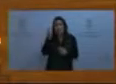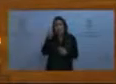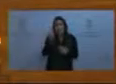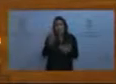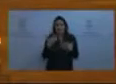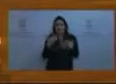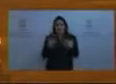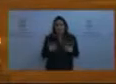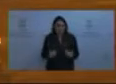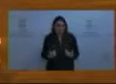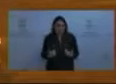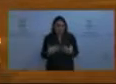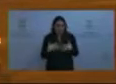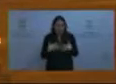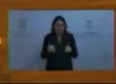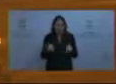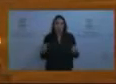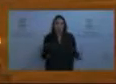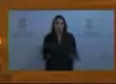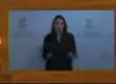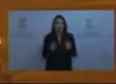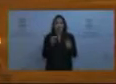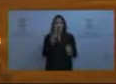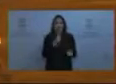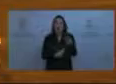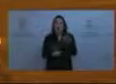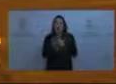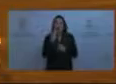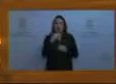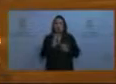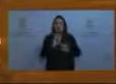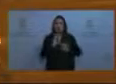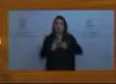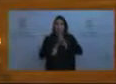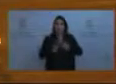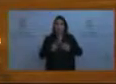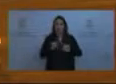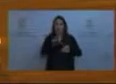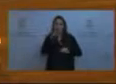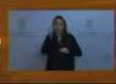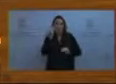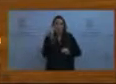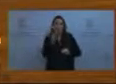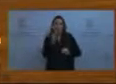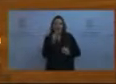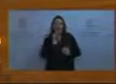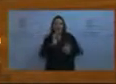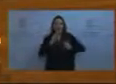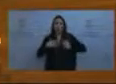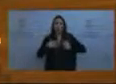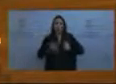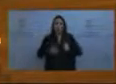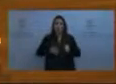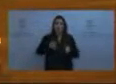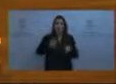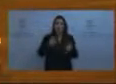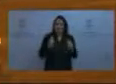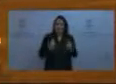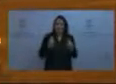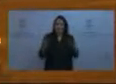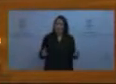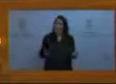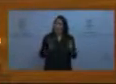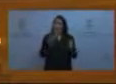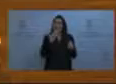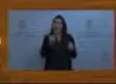su salud el incluir estos alimentos como algo saludable, que su vida empieza a ser mejor a la hora de no consumir